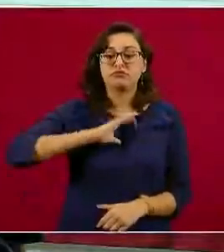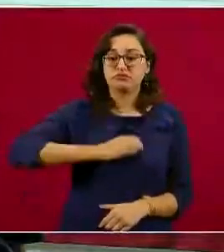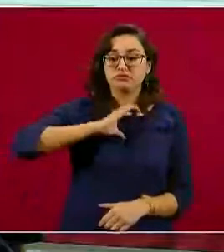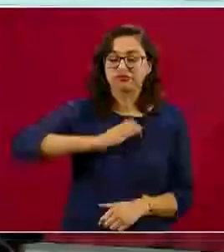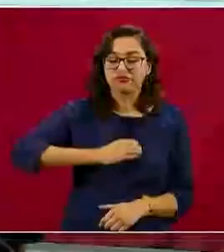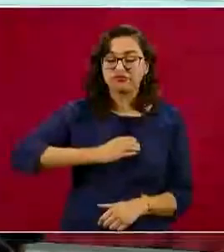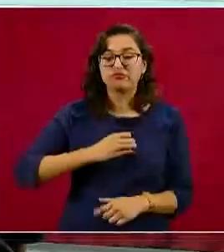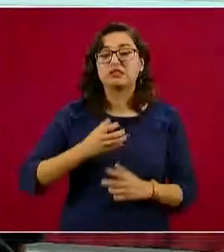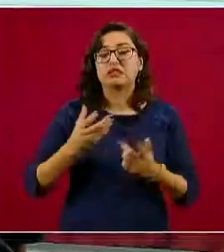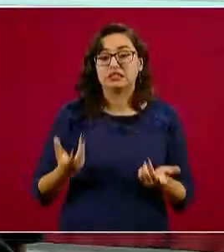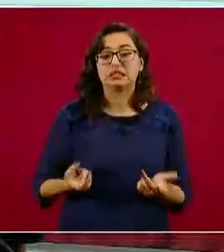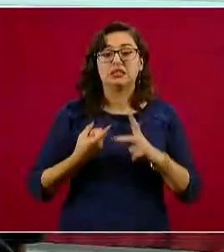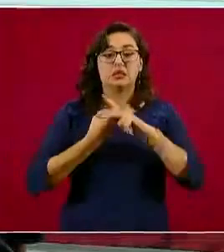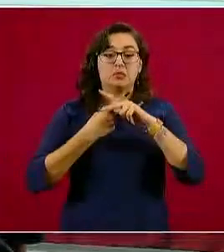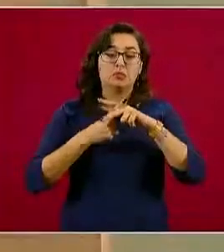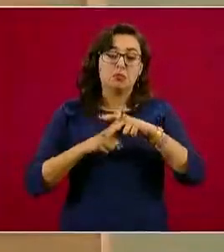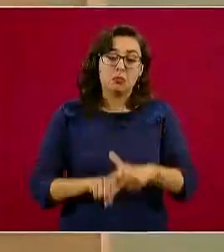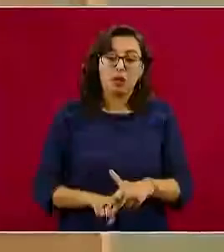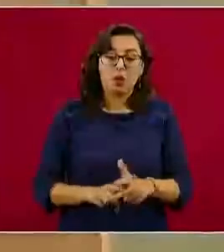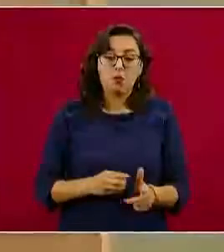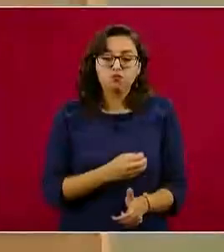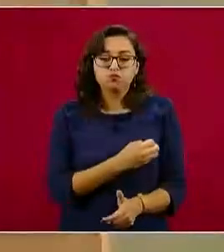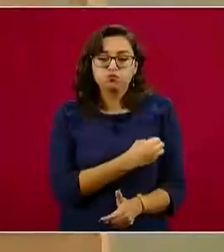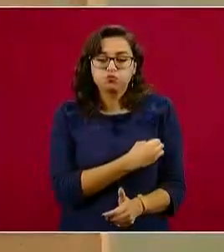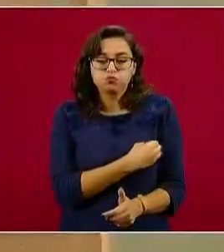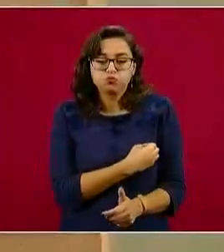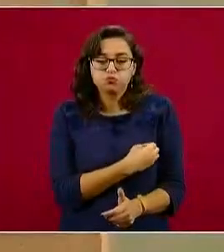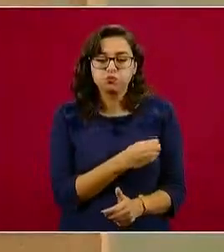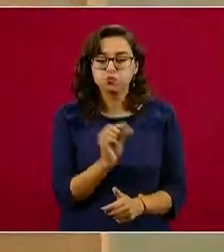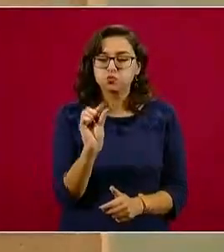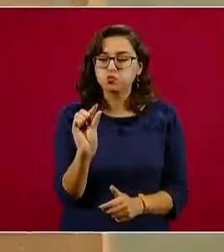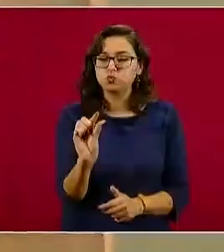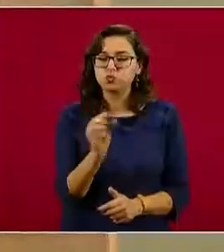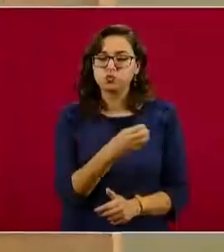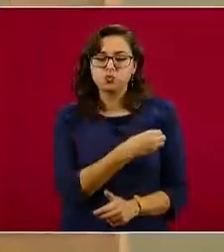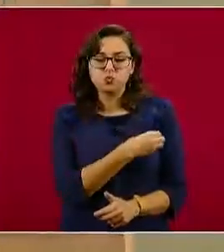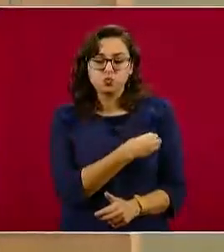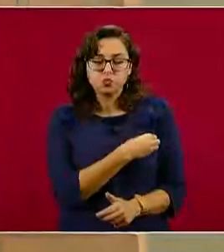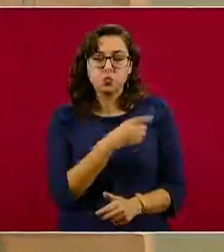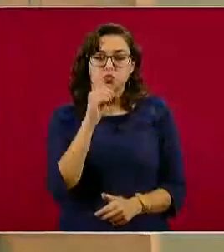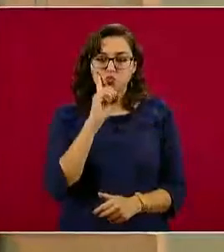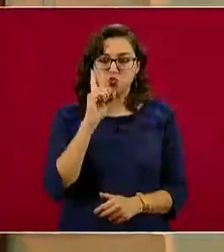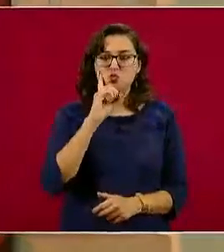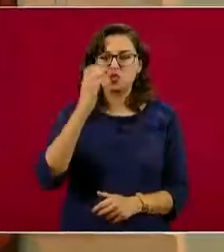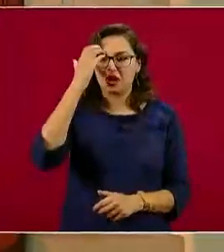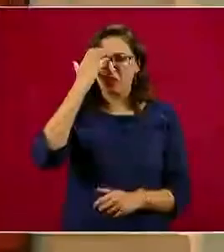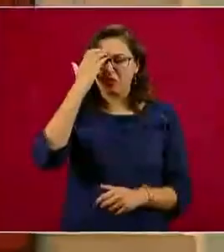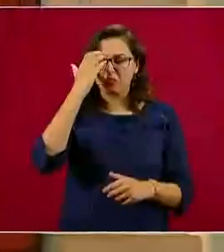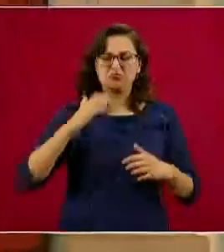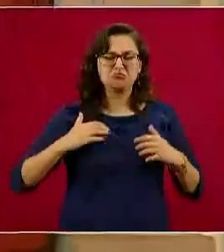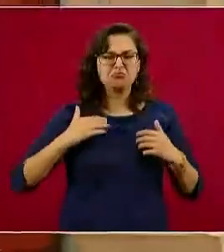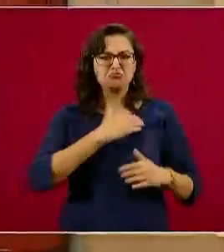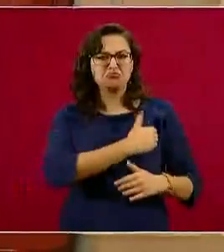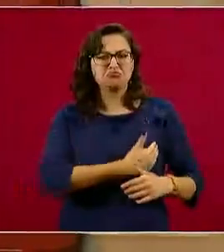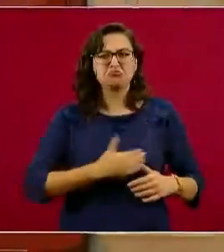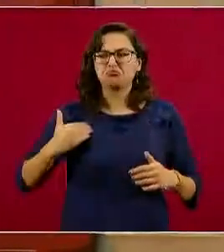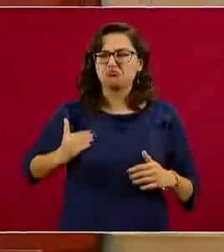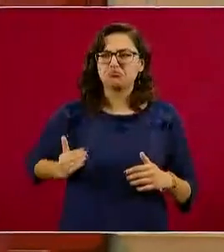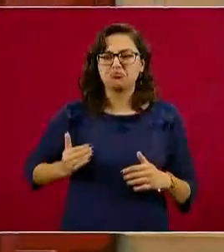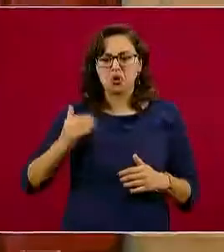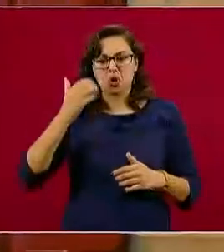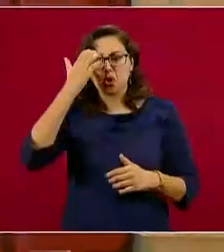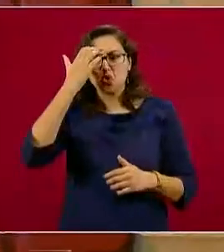normalmente, empieza con una tumoración pequeña, y si las mujeres conocen bien sus senos pueden detectar perfectamente